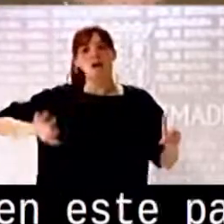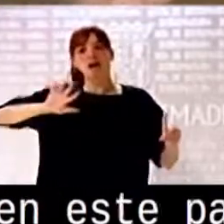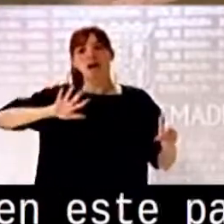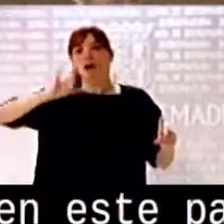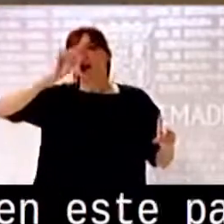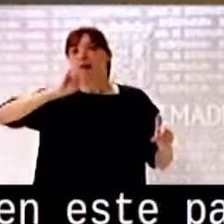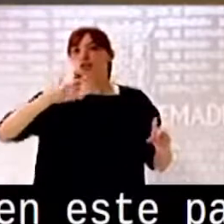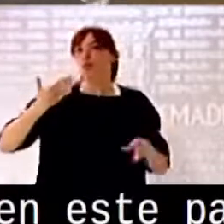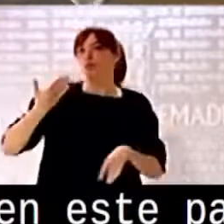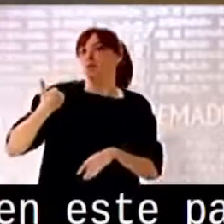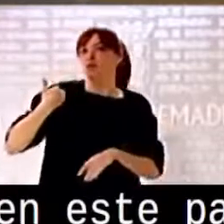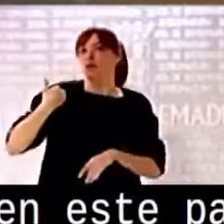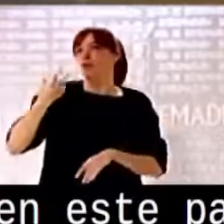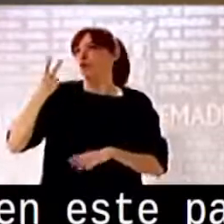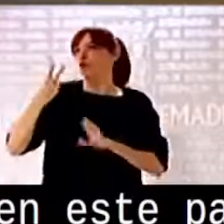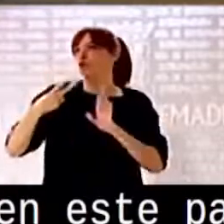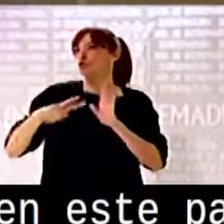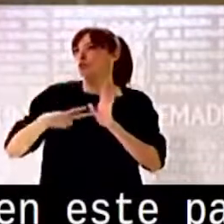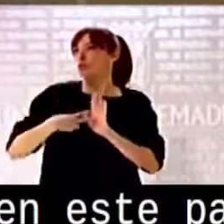desde el año